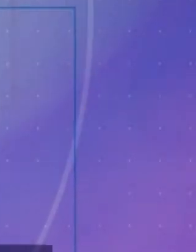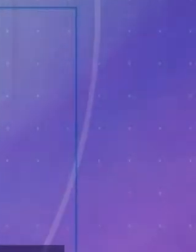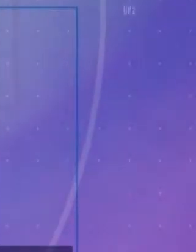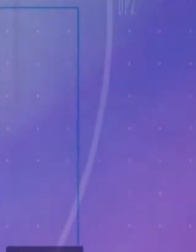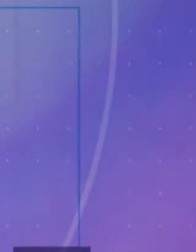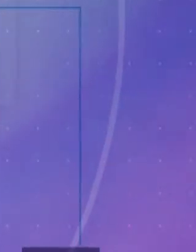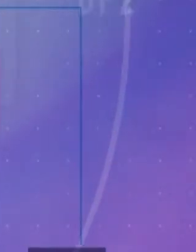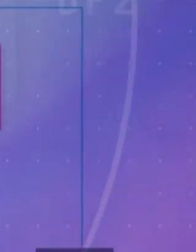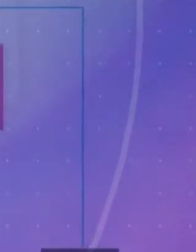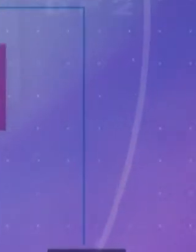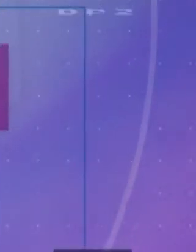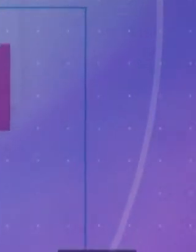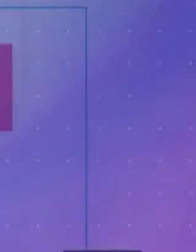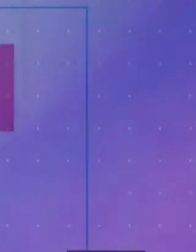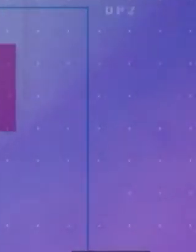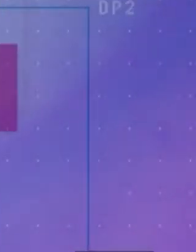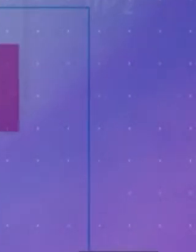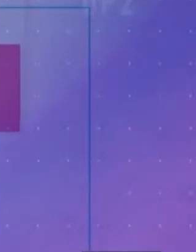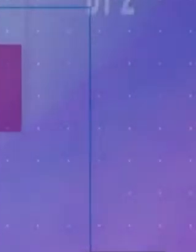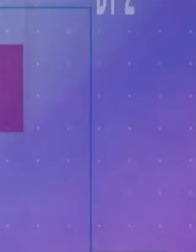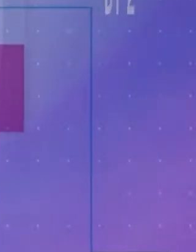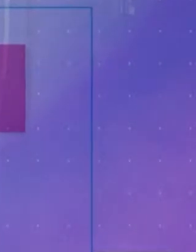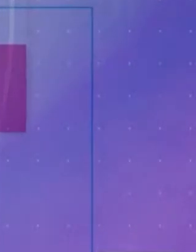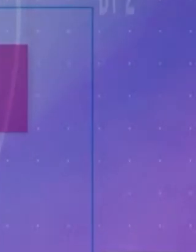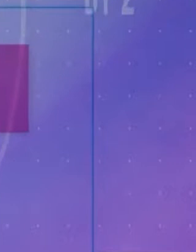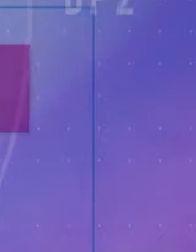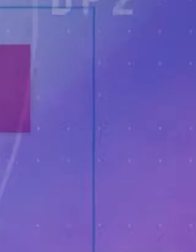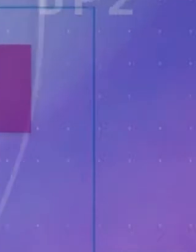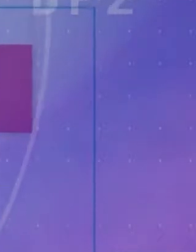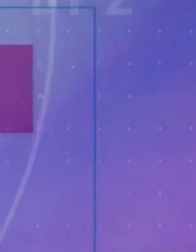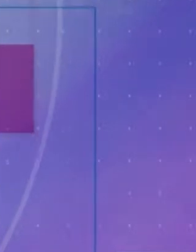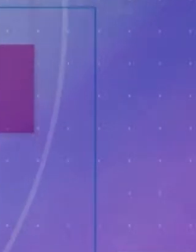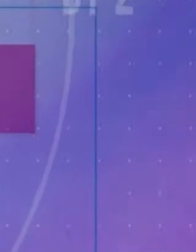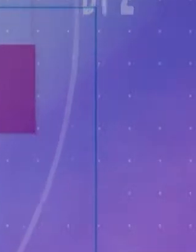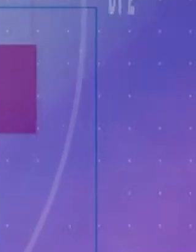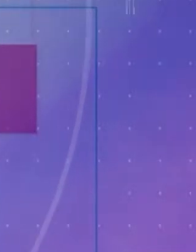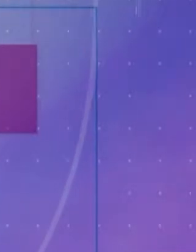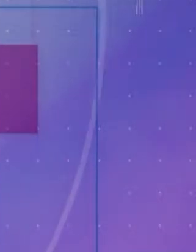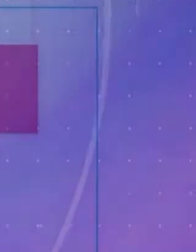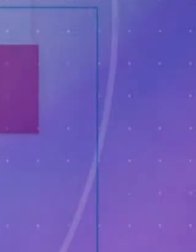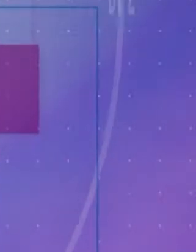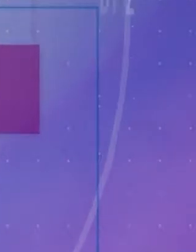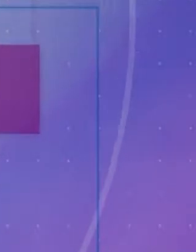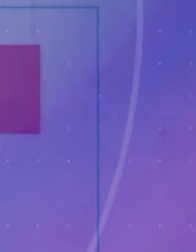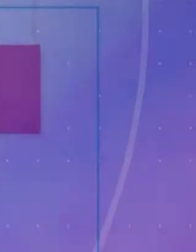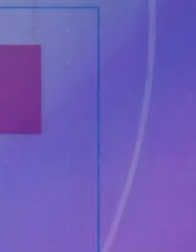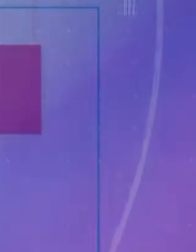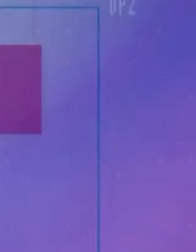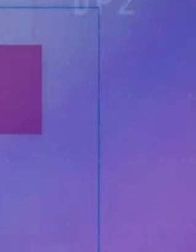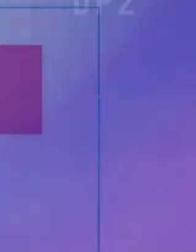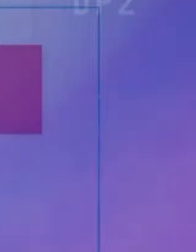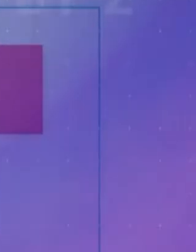jóvenes por 20 integrantes de una patota. I would build a great wall, and nobody builds walls better than me, believe me. And I'll build